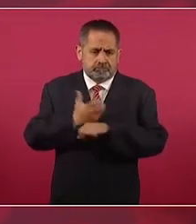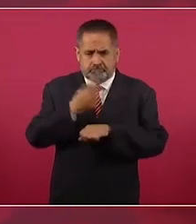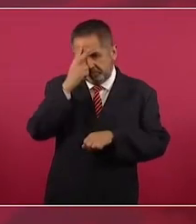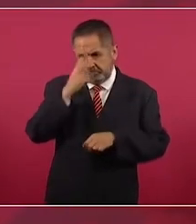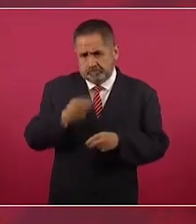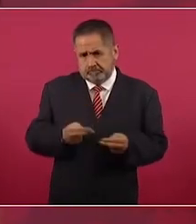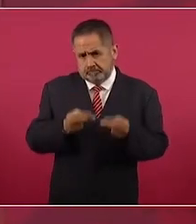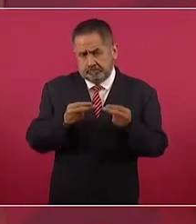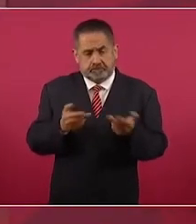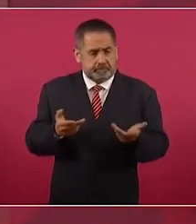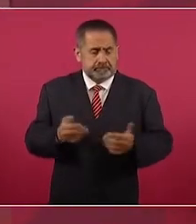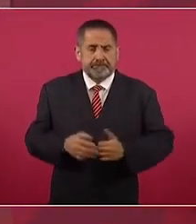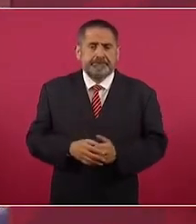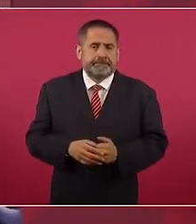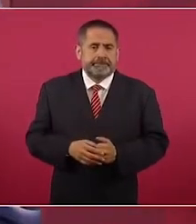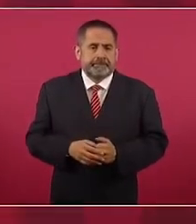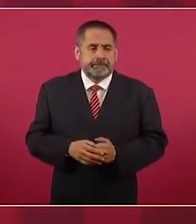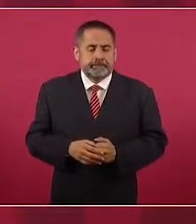y